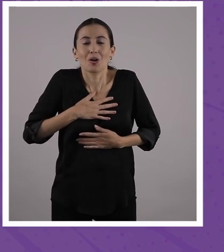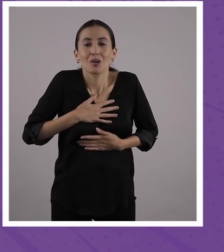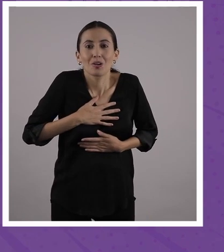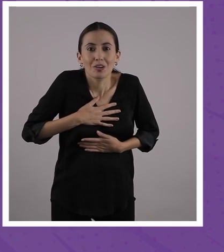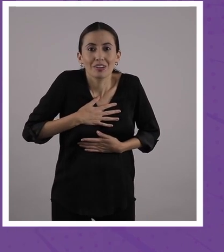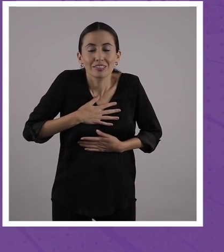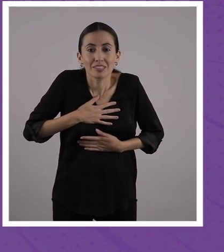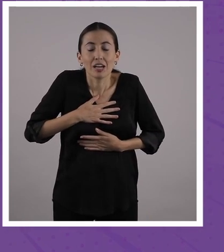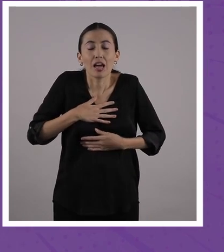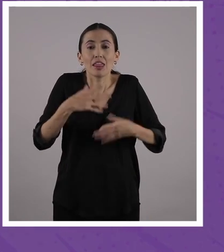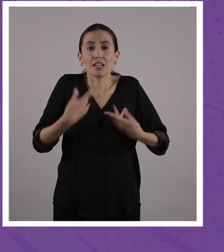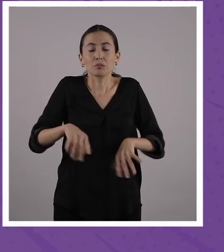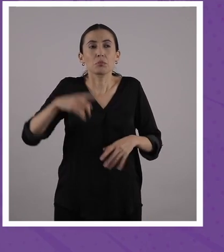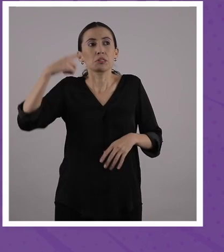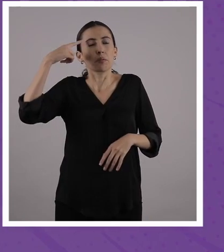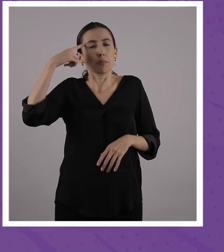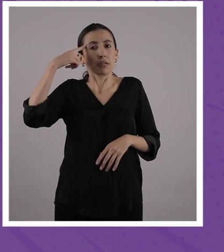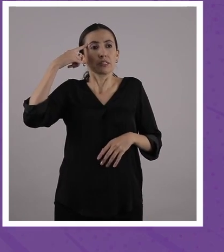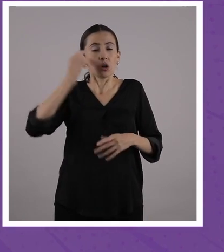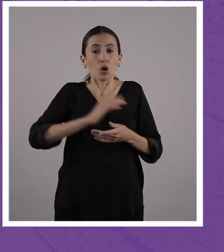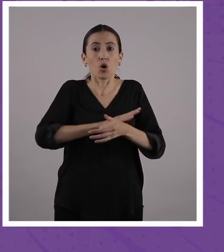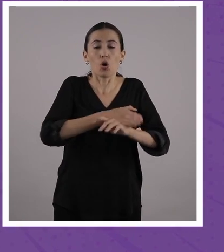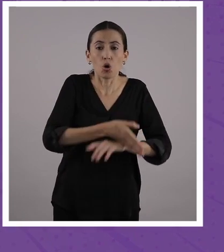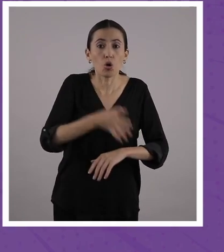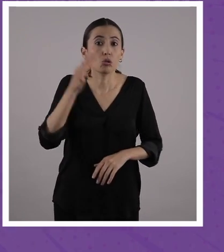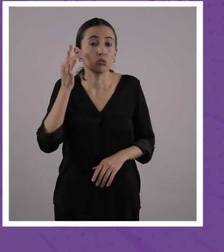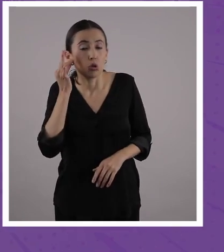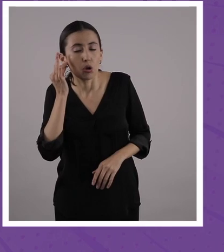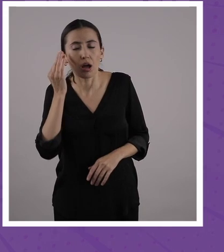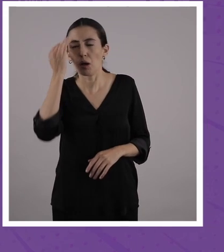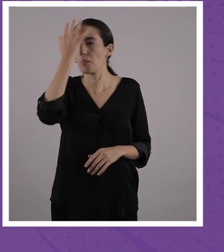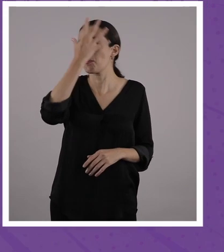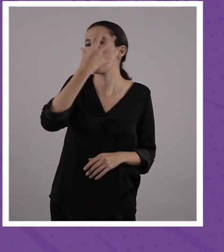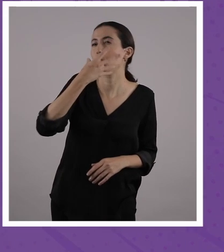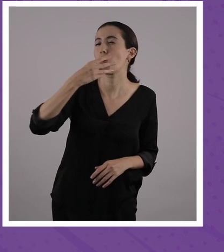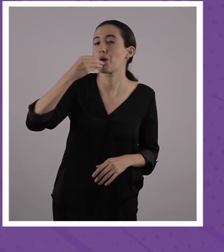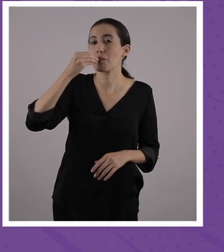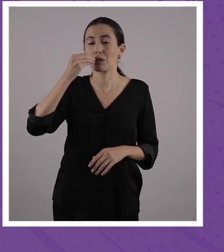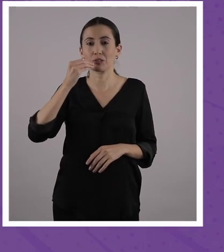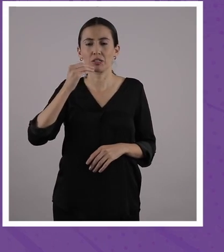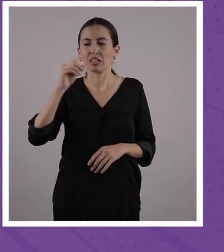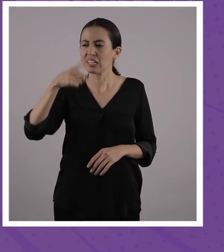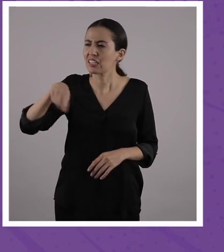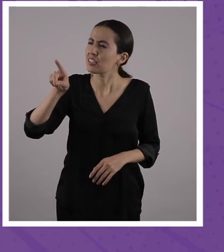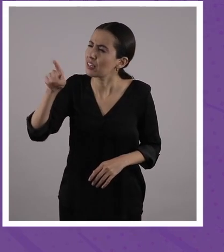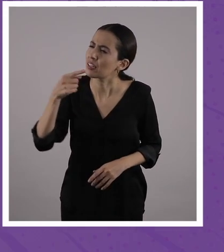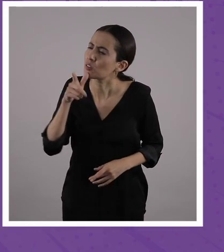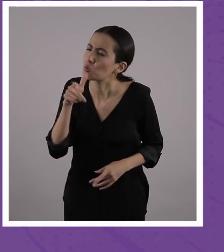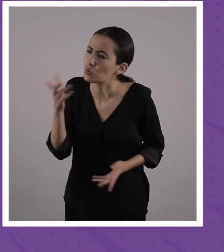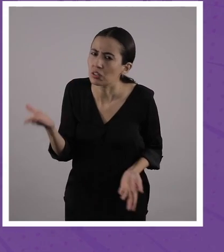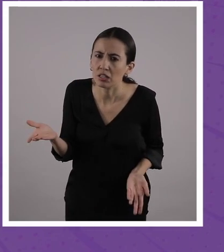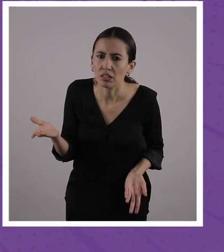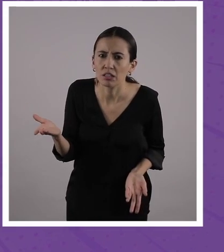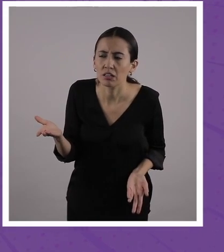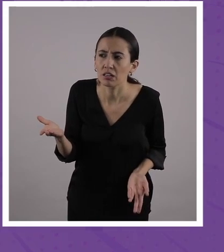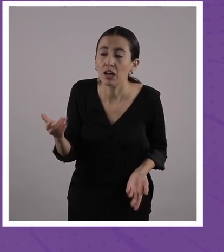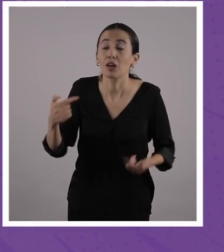misteriosamente. De súbito, apareció una mujer, de belleza primitiva. ¿Quién es usted,